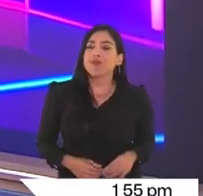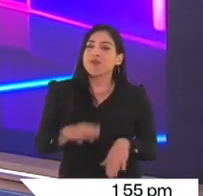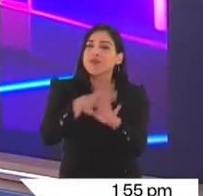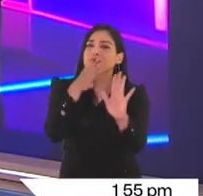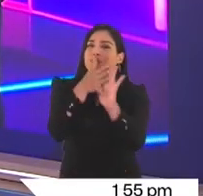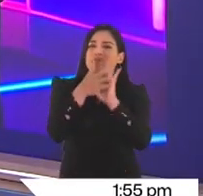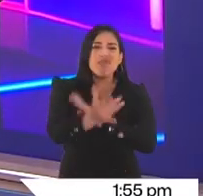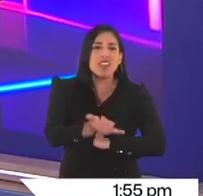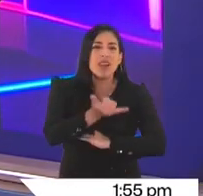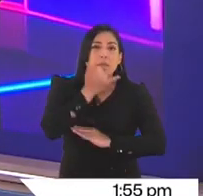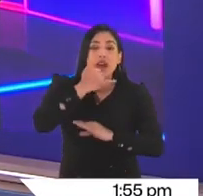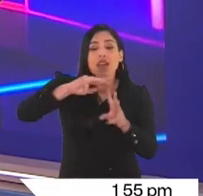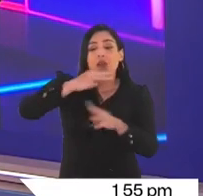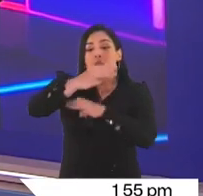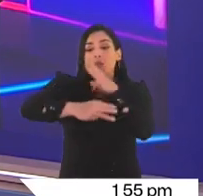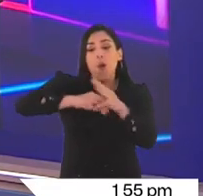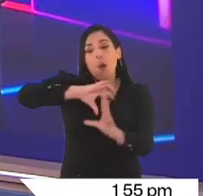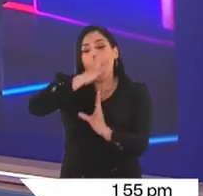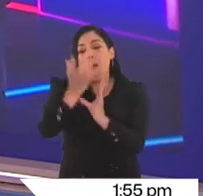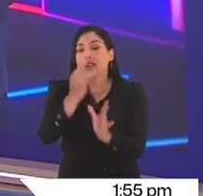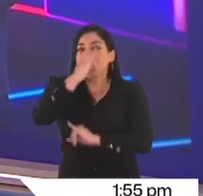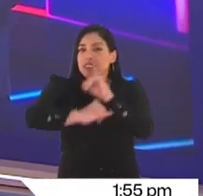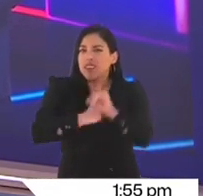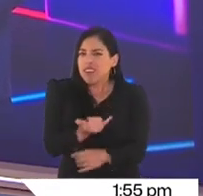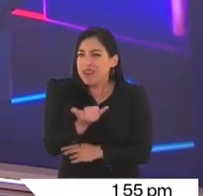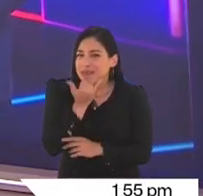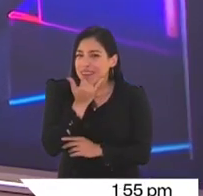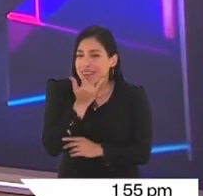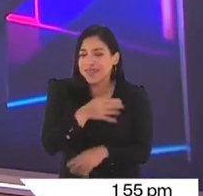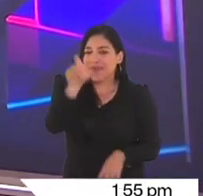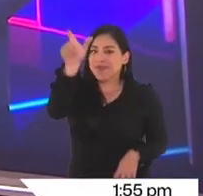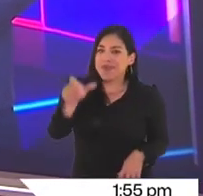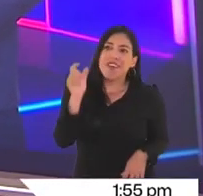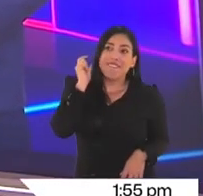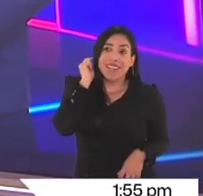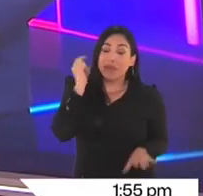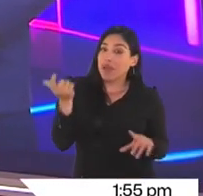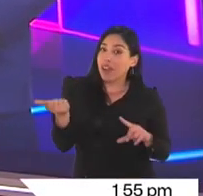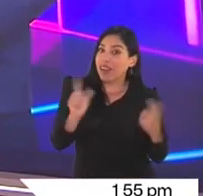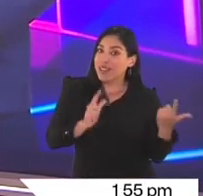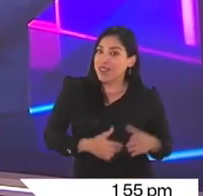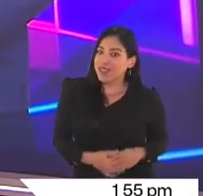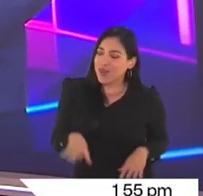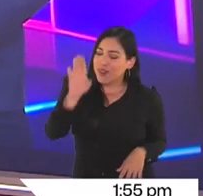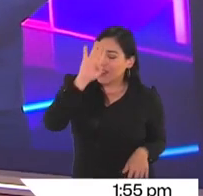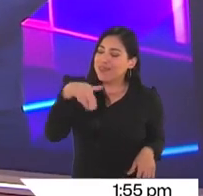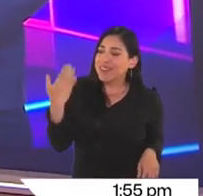es momento de conocer qué es noticia en el mundo del entretenimiento internacional, que como ven, Felipe está listo con toda la información. Feli,